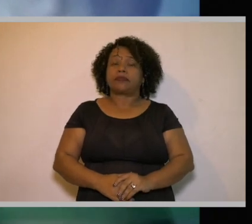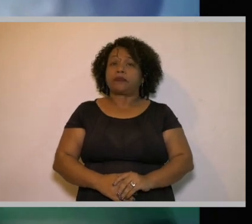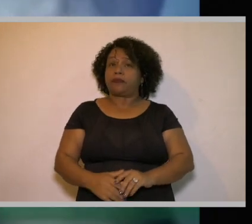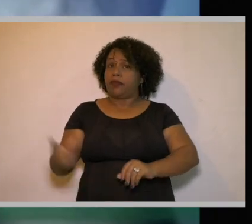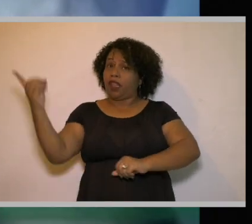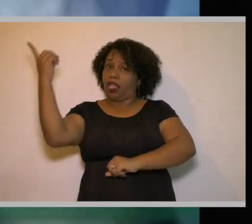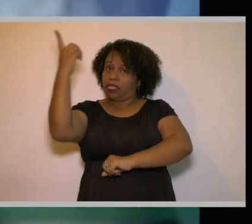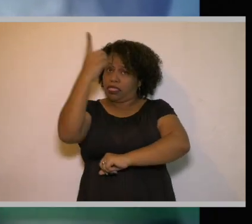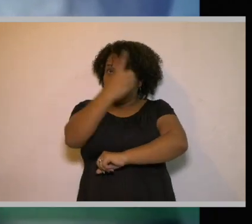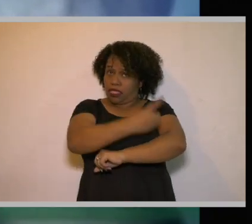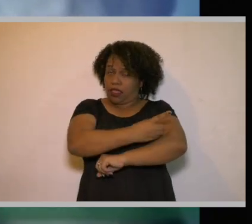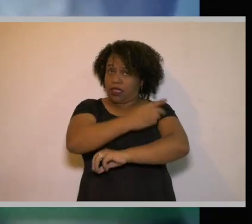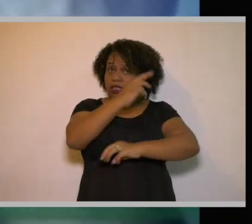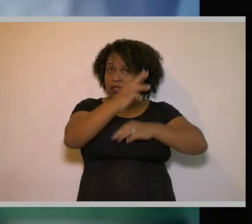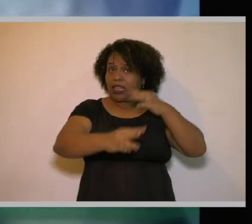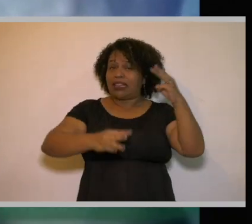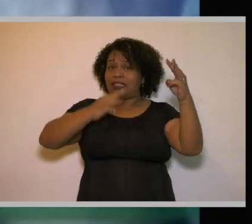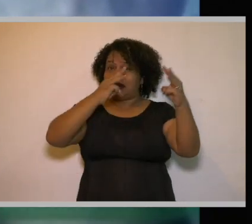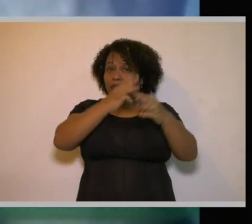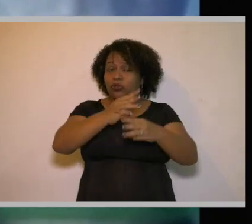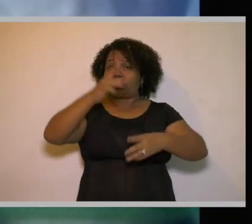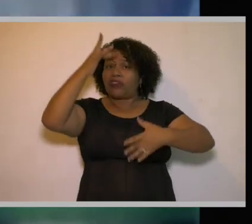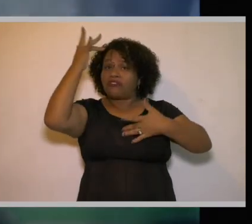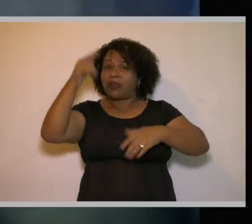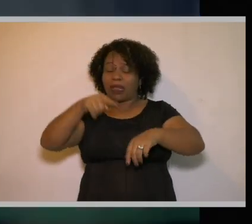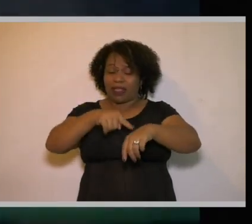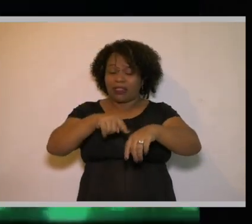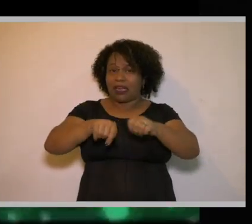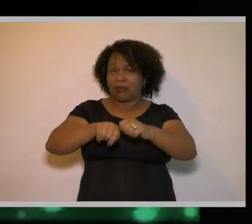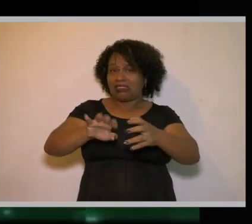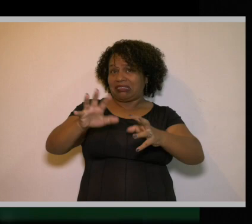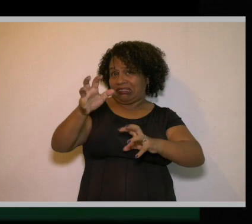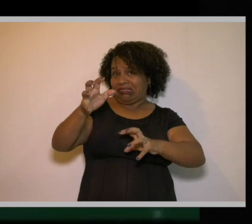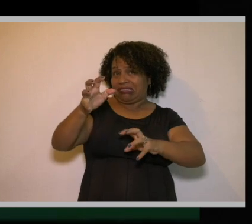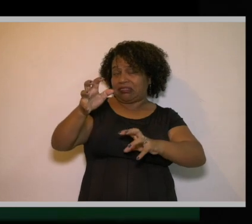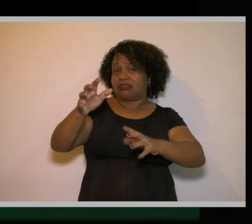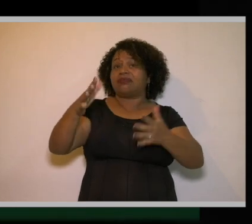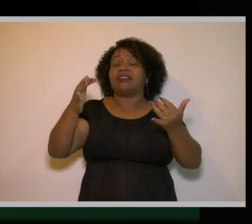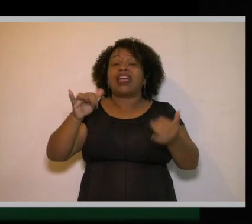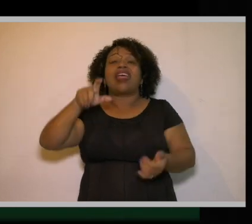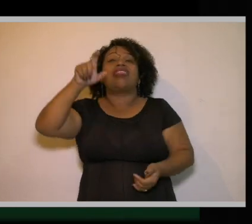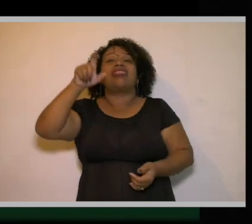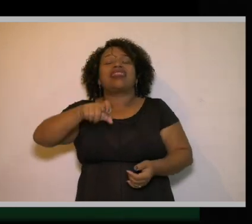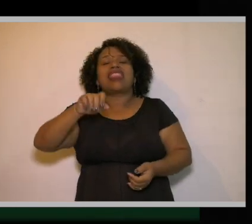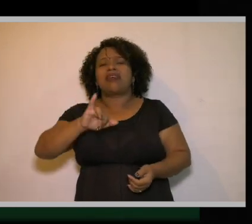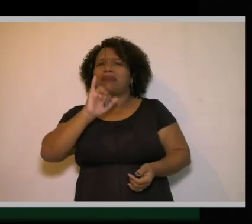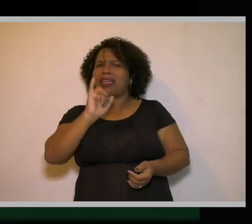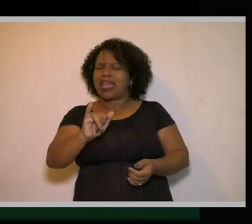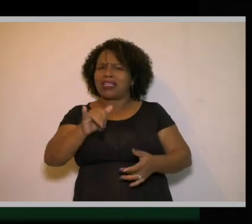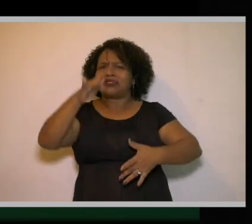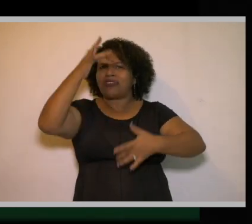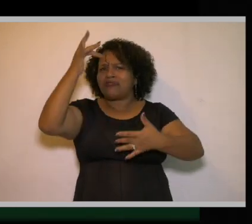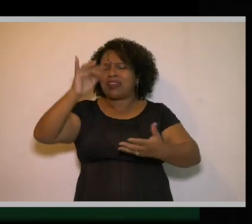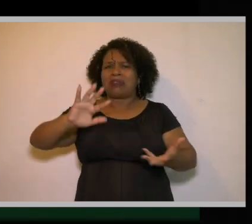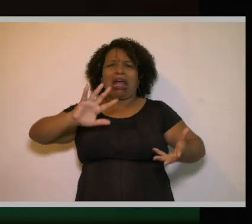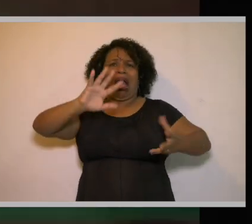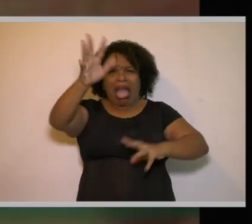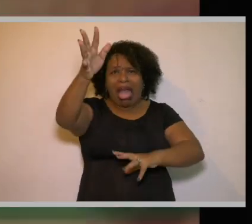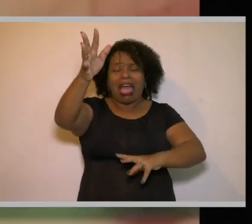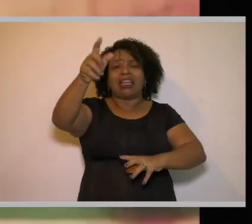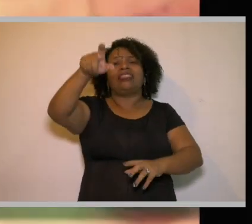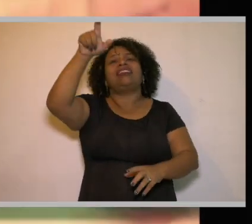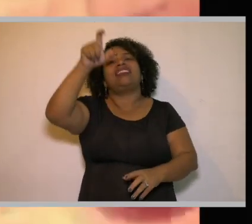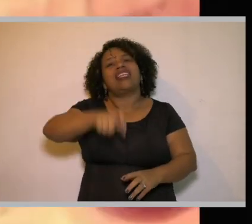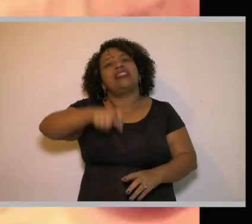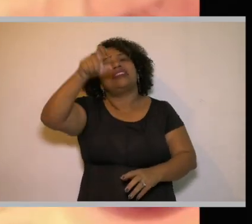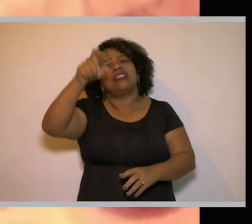conmemorarse el Día Mundial de la Artritis Reumatoide, la Sociedad Dominicana de Reumatología clamó porque la enfermedad sea considerada como catastrófica e